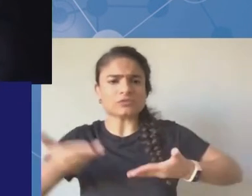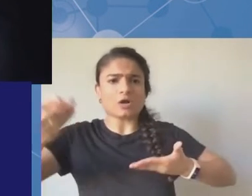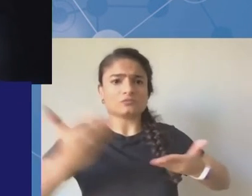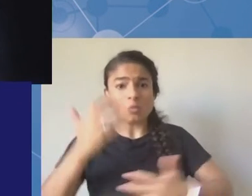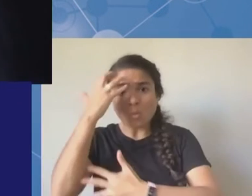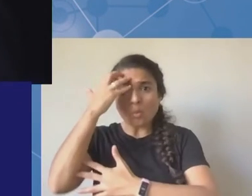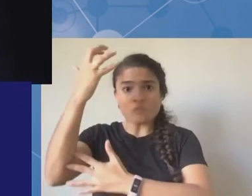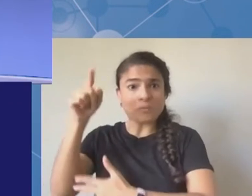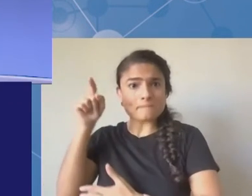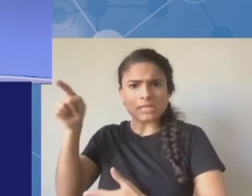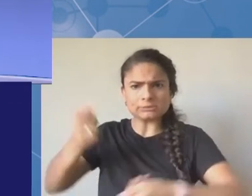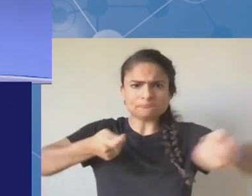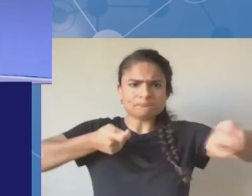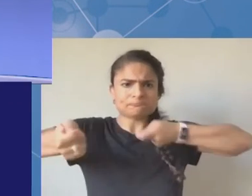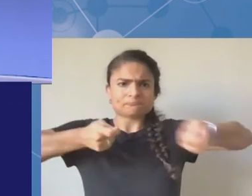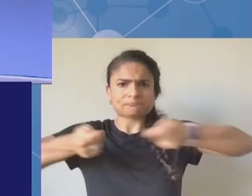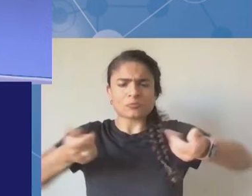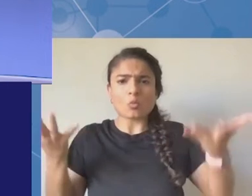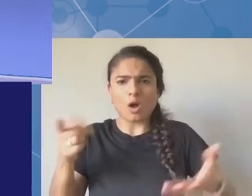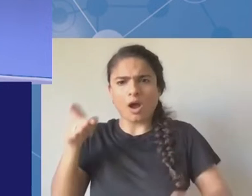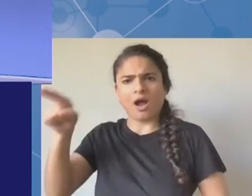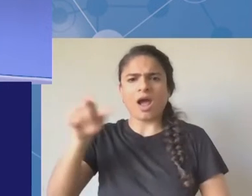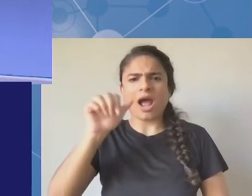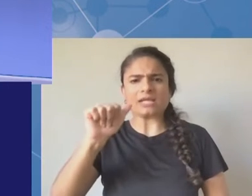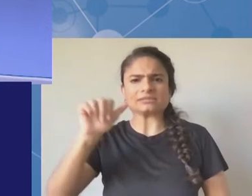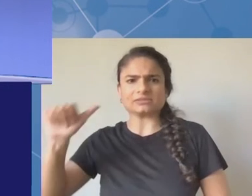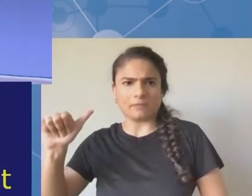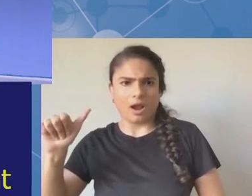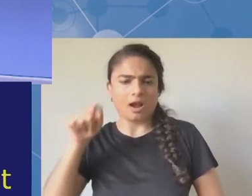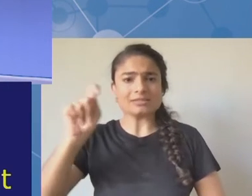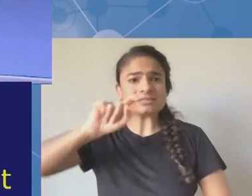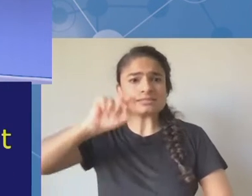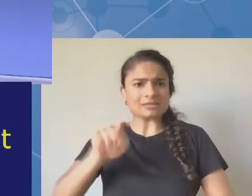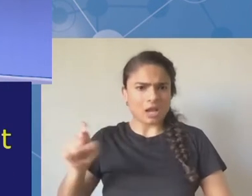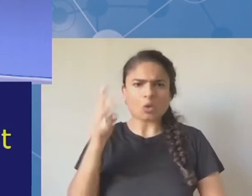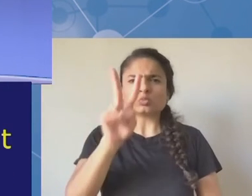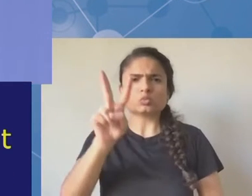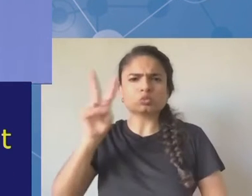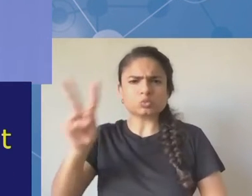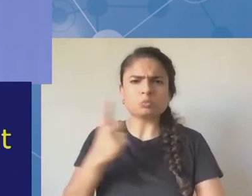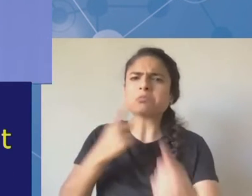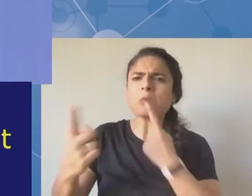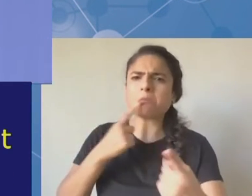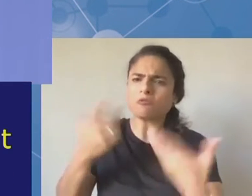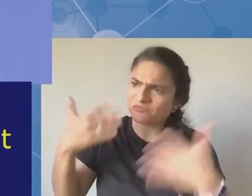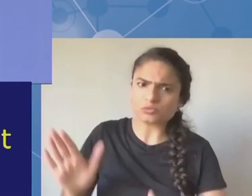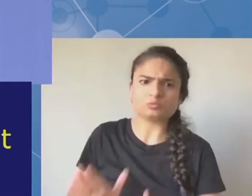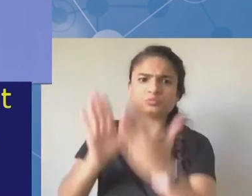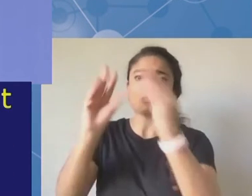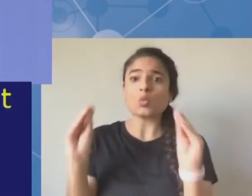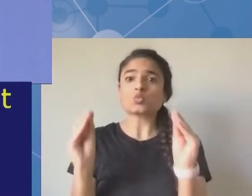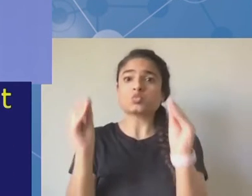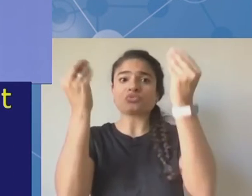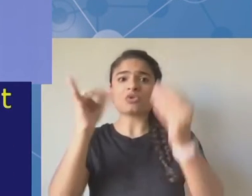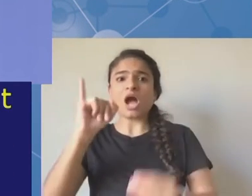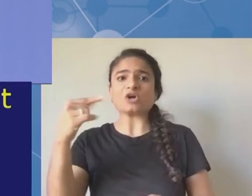hablar con los jóvenes que se encuentran en el foro IGF y las cumbres digitales para poder